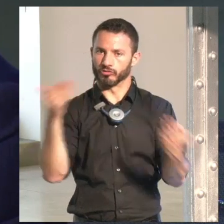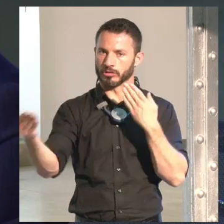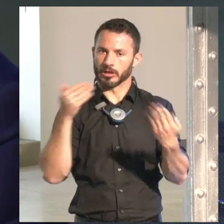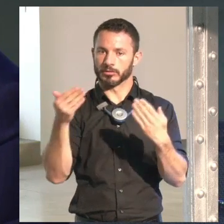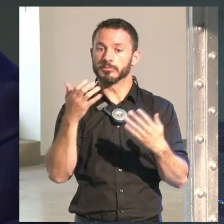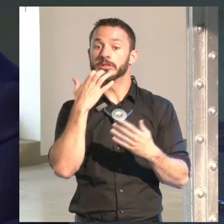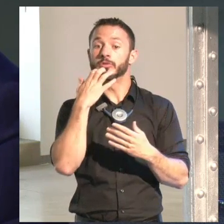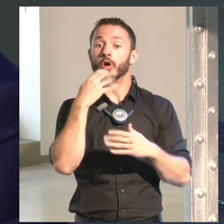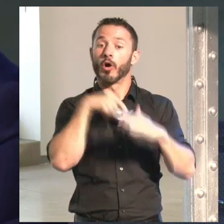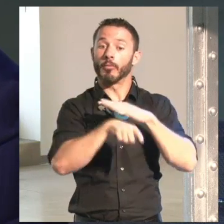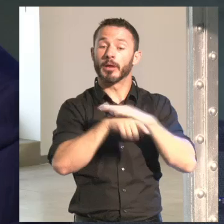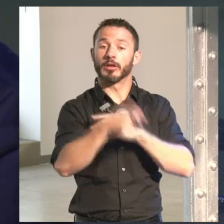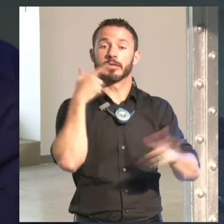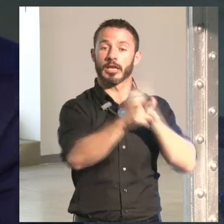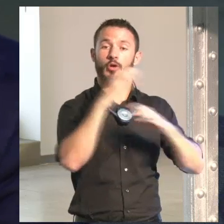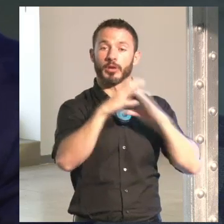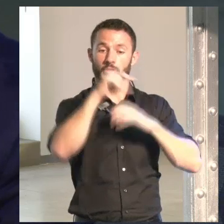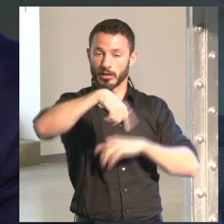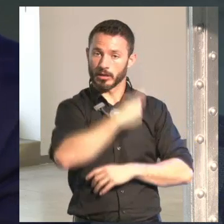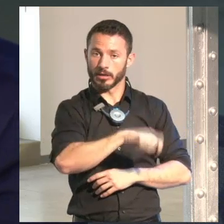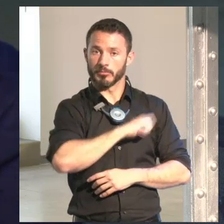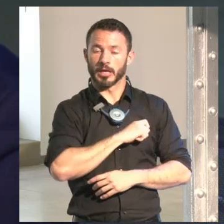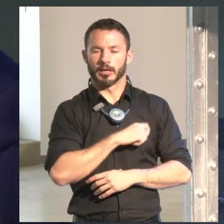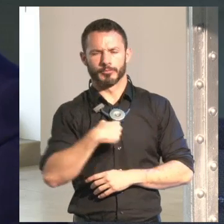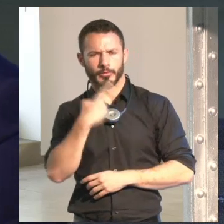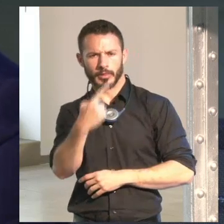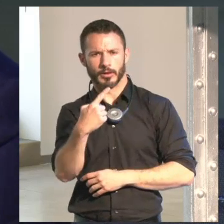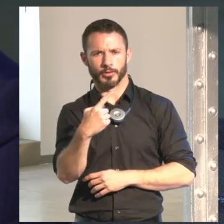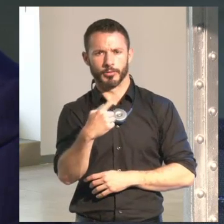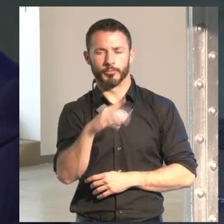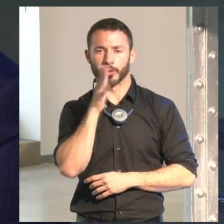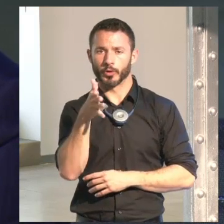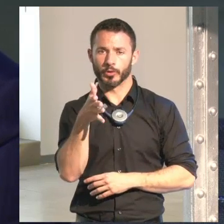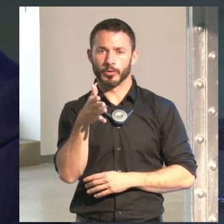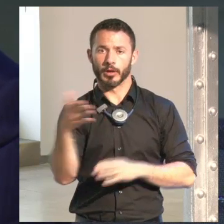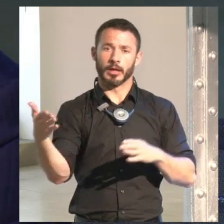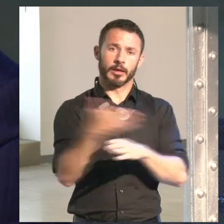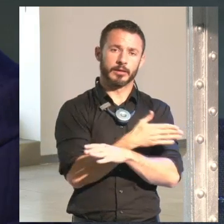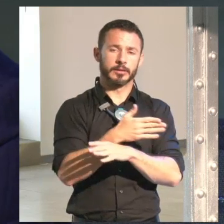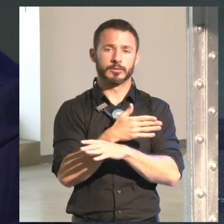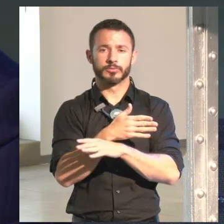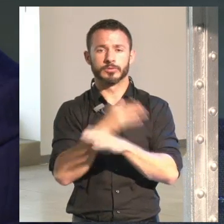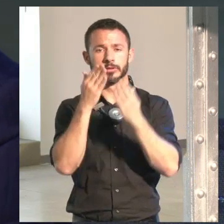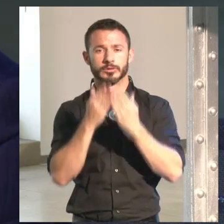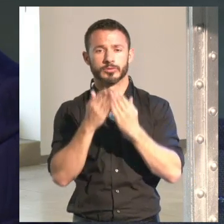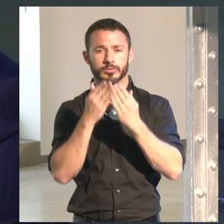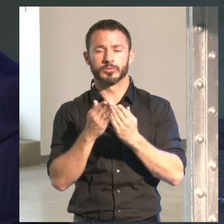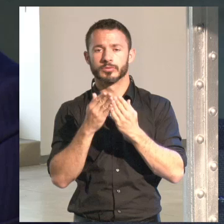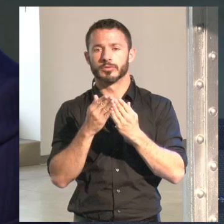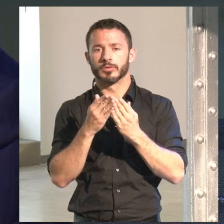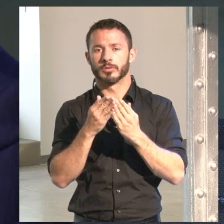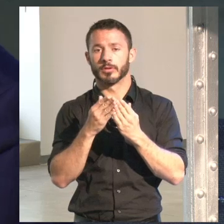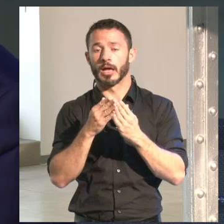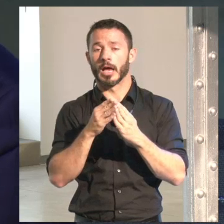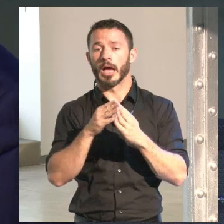Un operador de telecomunicaciones, concretamente aquí en España, y lo digo porque hicimos un trabajo para la extinta Redtel en